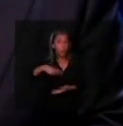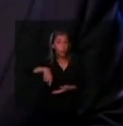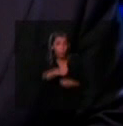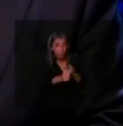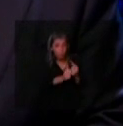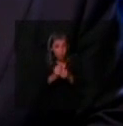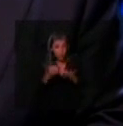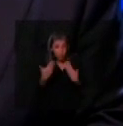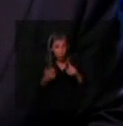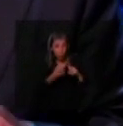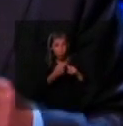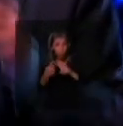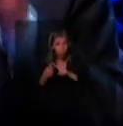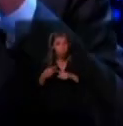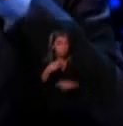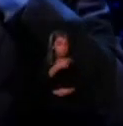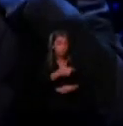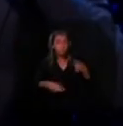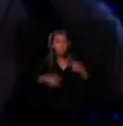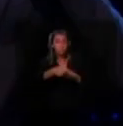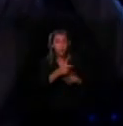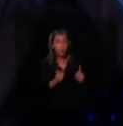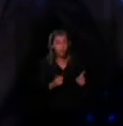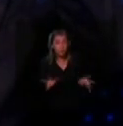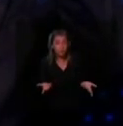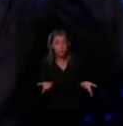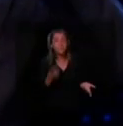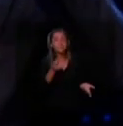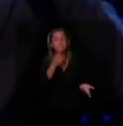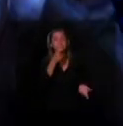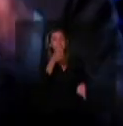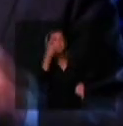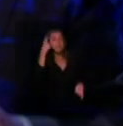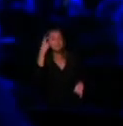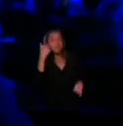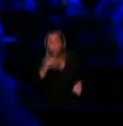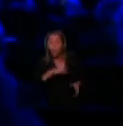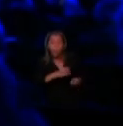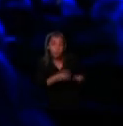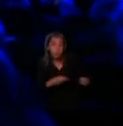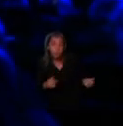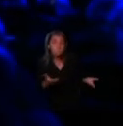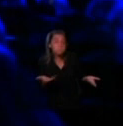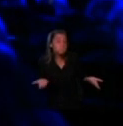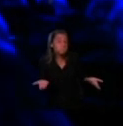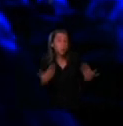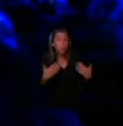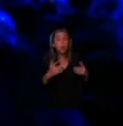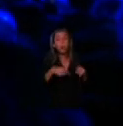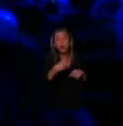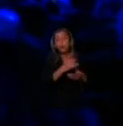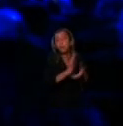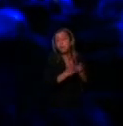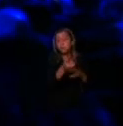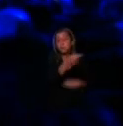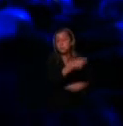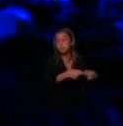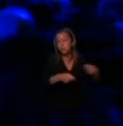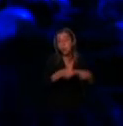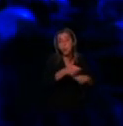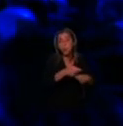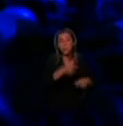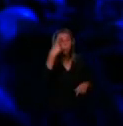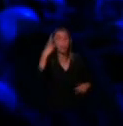nota la profesionalización que hay en la figura de Massa y en el equipo de Massa, porque no solamente cómo se